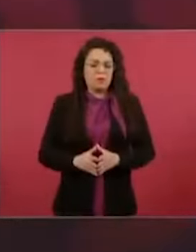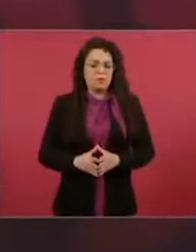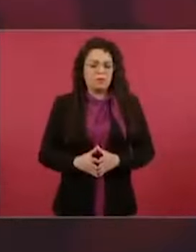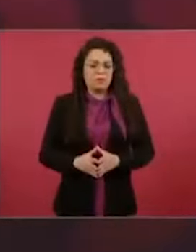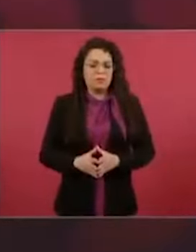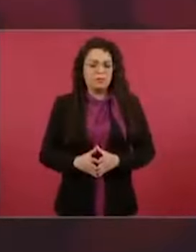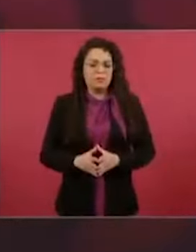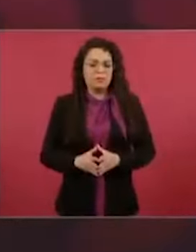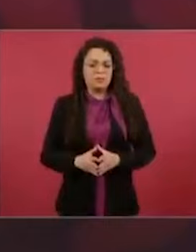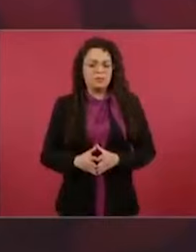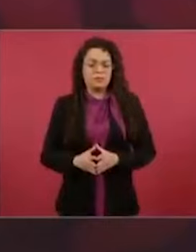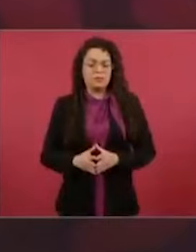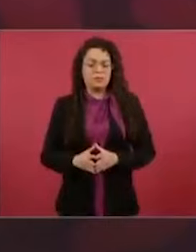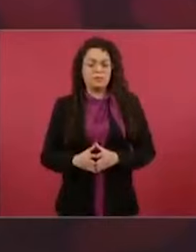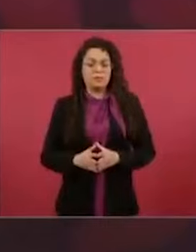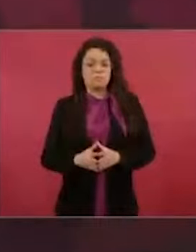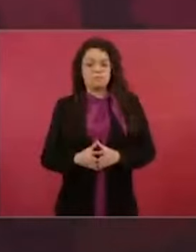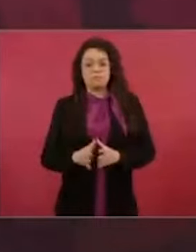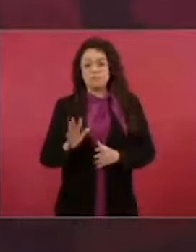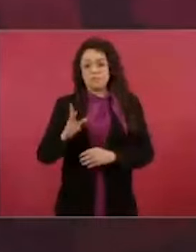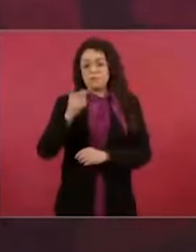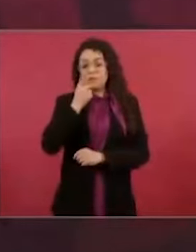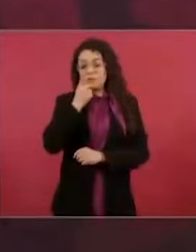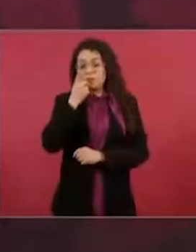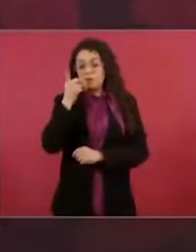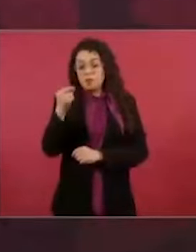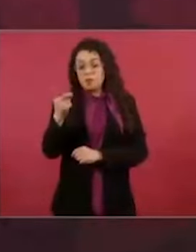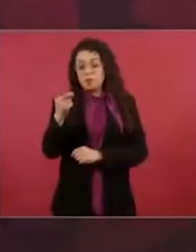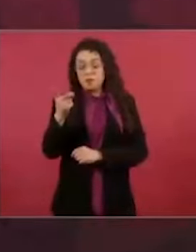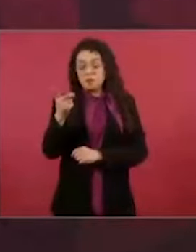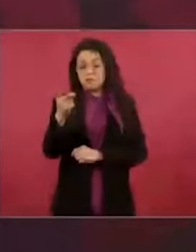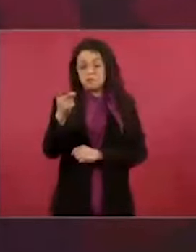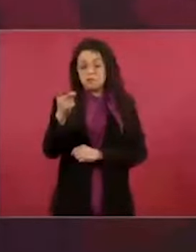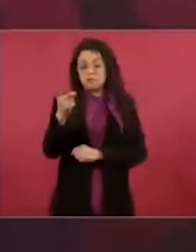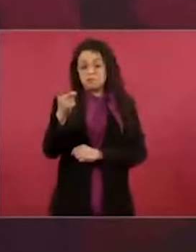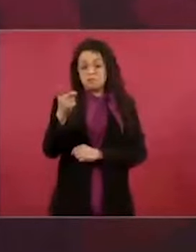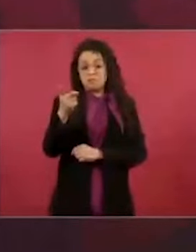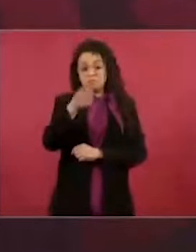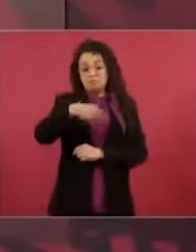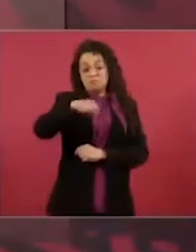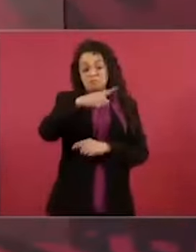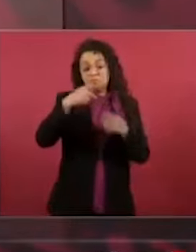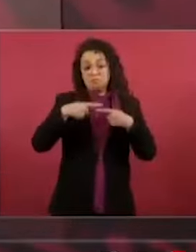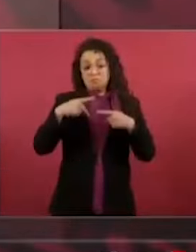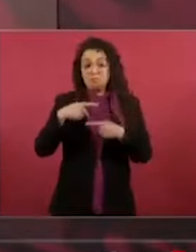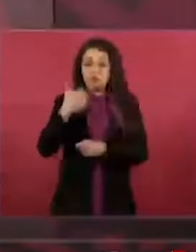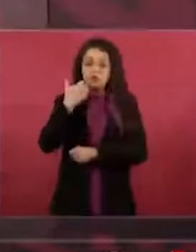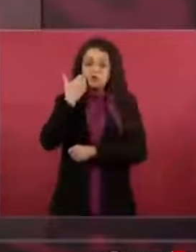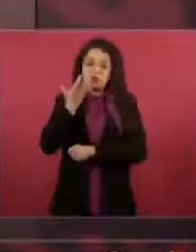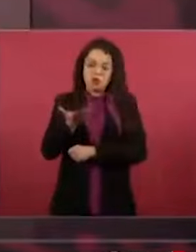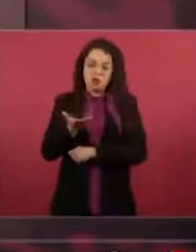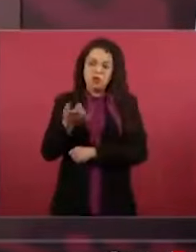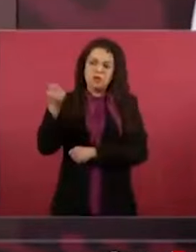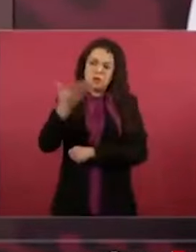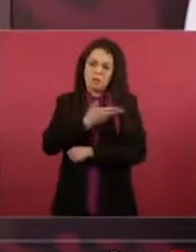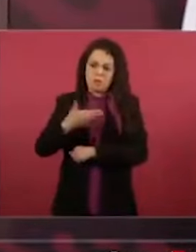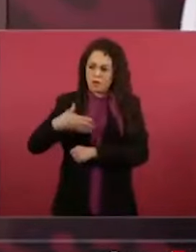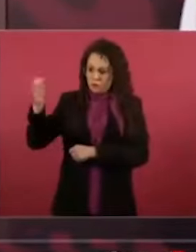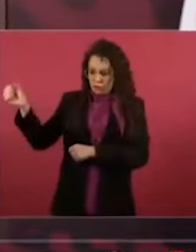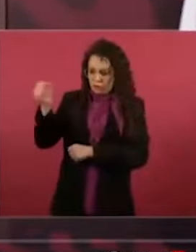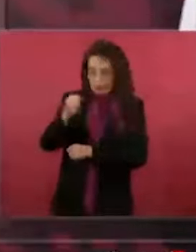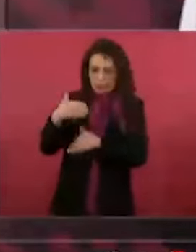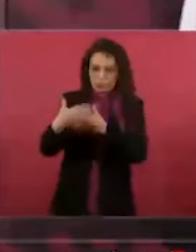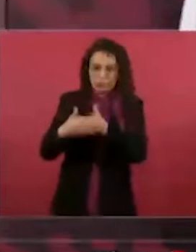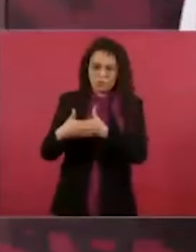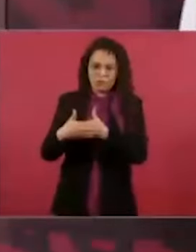reduzca el número de de integrantes de la suprema corte que jueces magistrados y ministros sean electos por